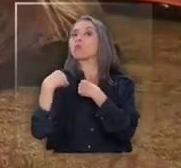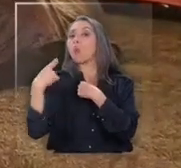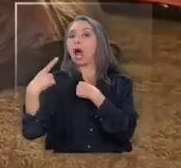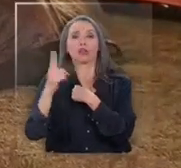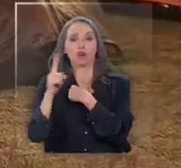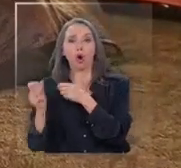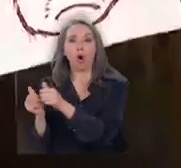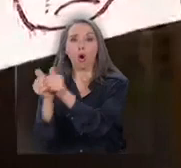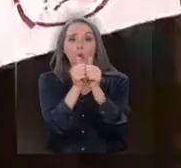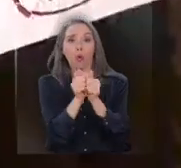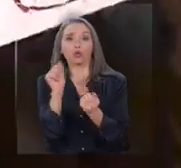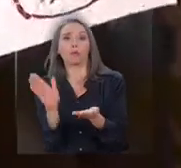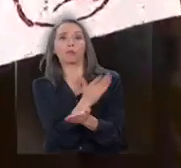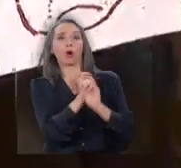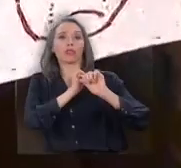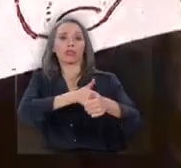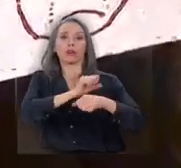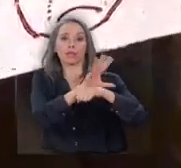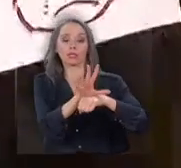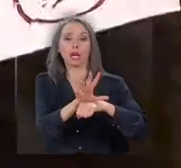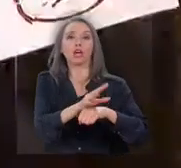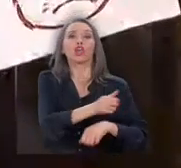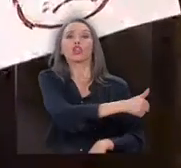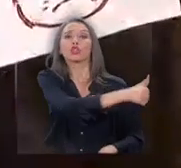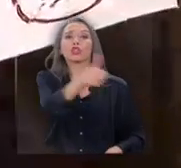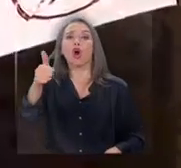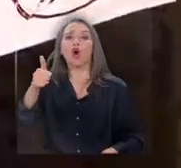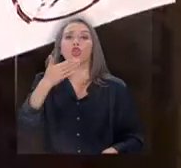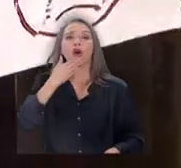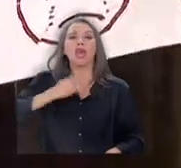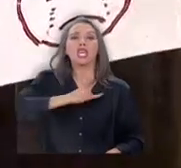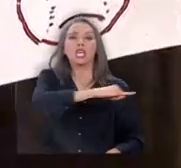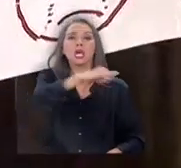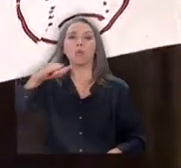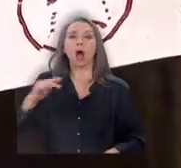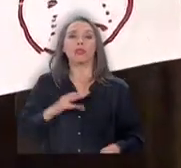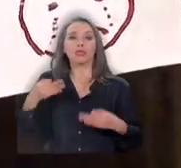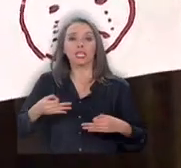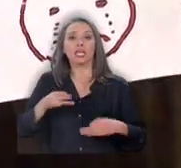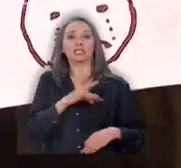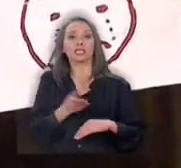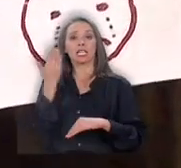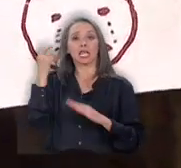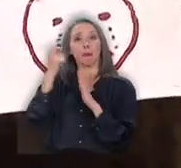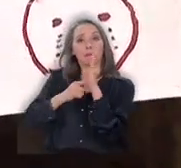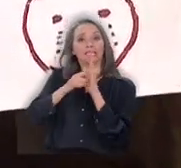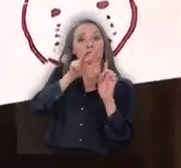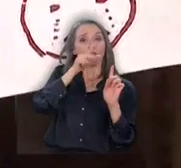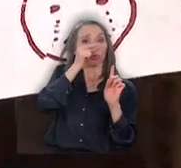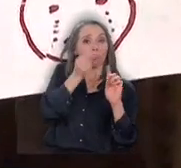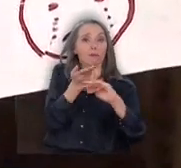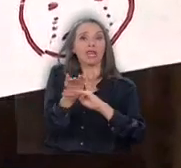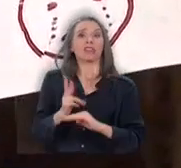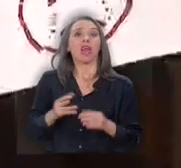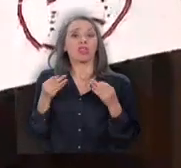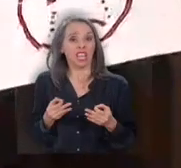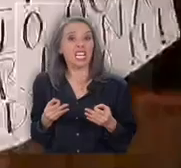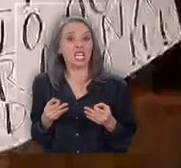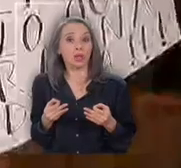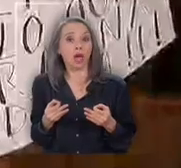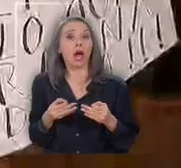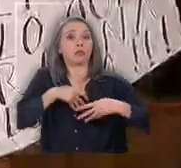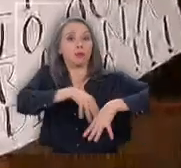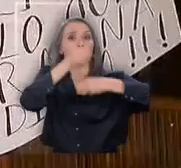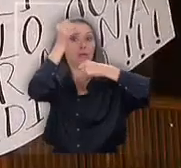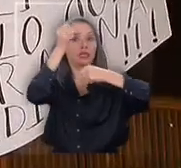juntos o no vamos a salir somos iguales en dignidad si le está pidiendo dignidad hace meses bueno este es el momento para darnos